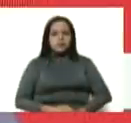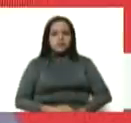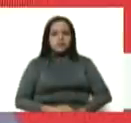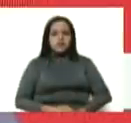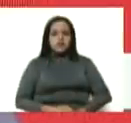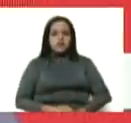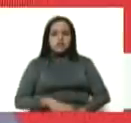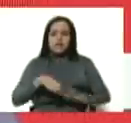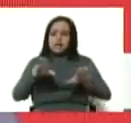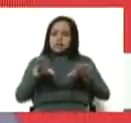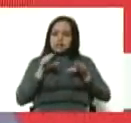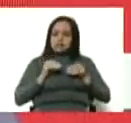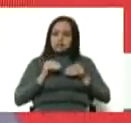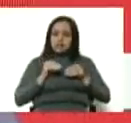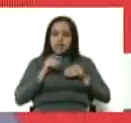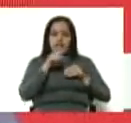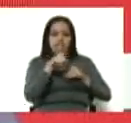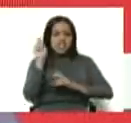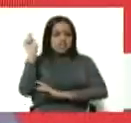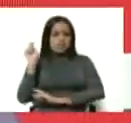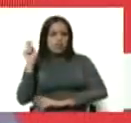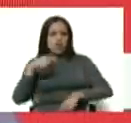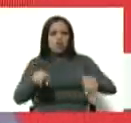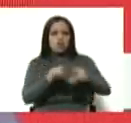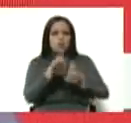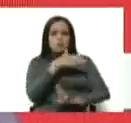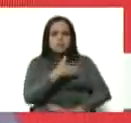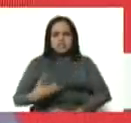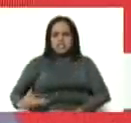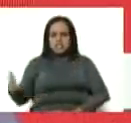reconociendo a este diputado como jefe de Estado.